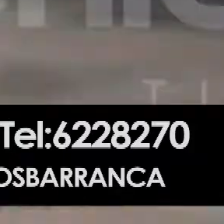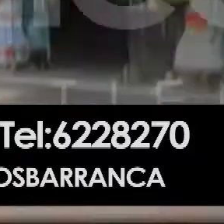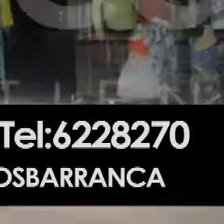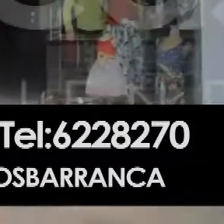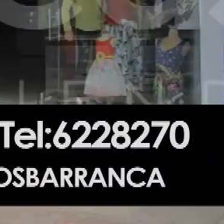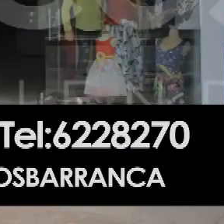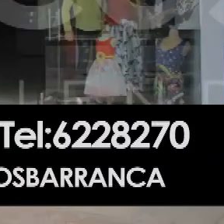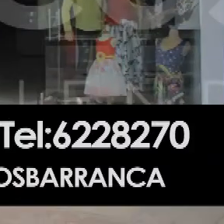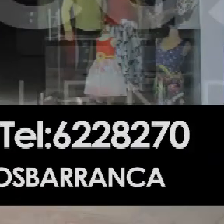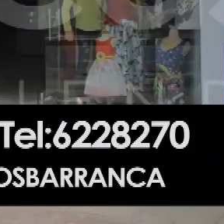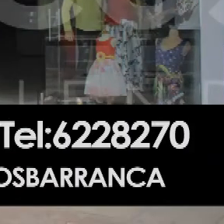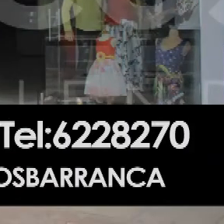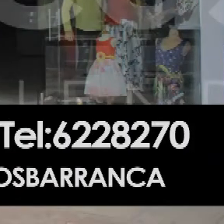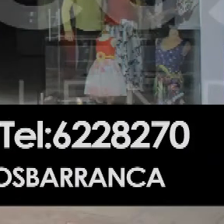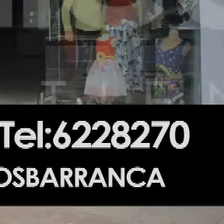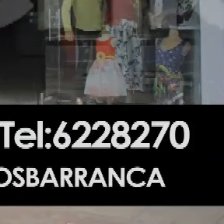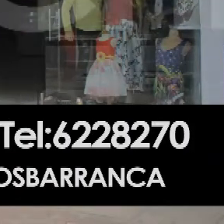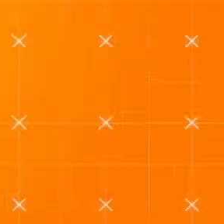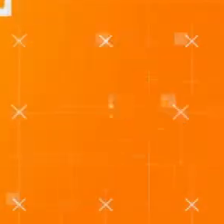precios y la mejor atención.